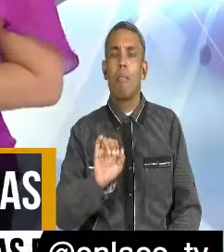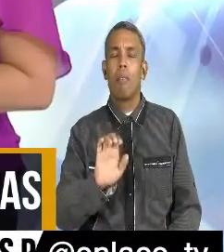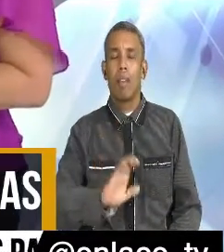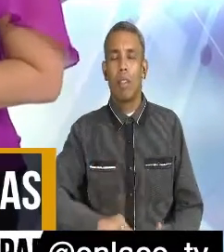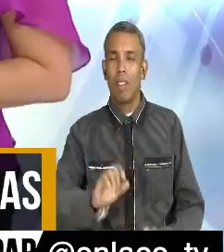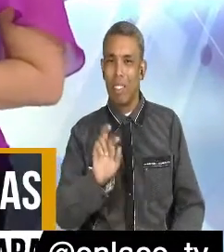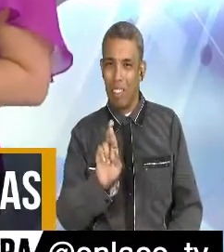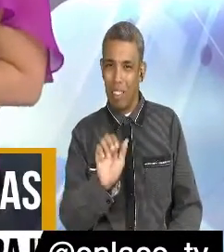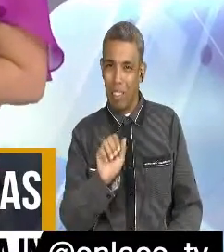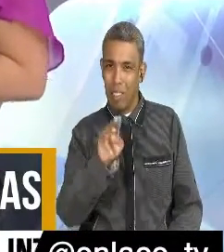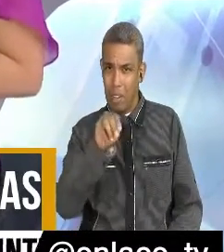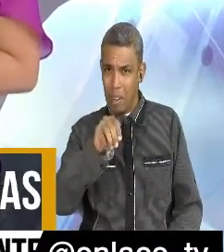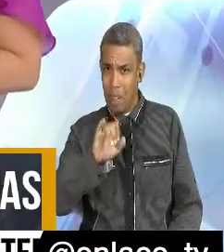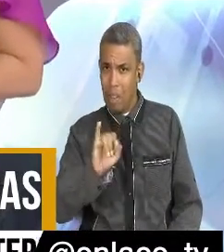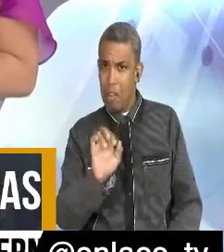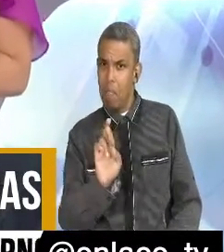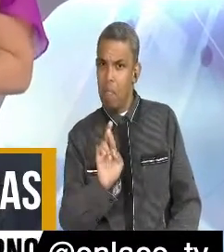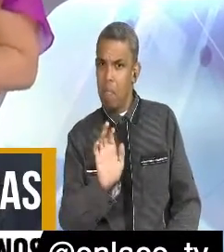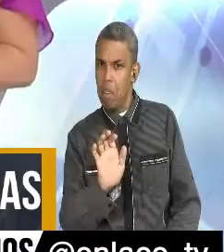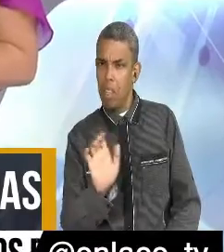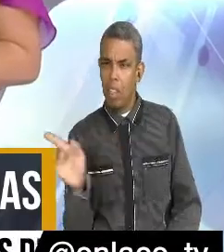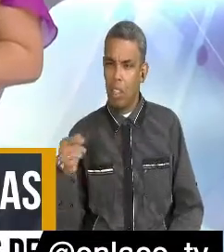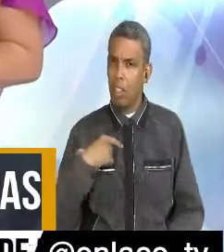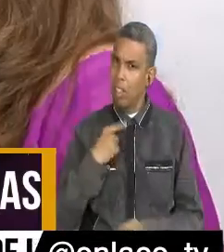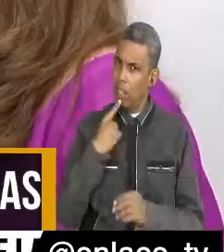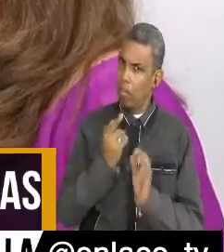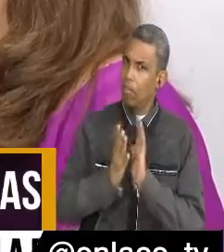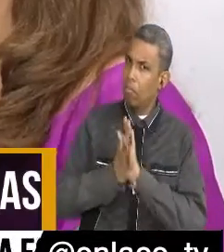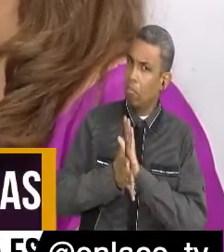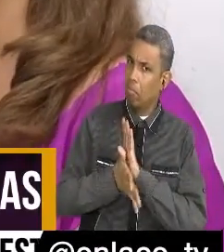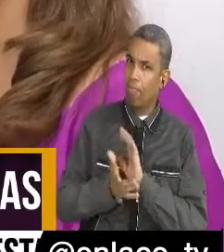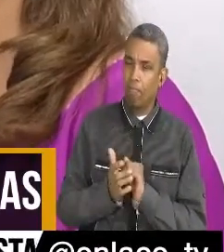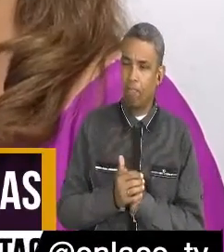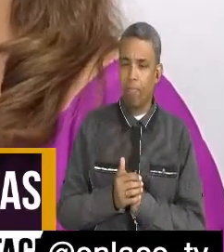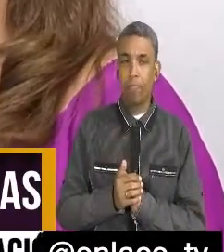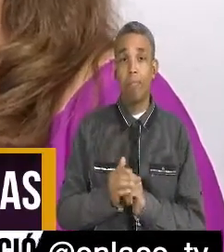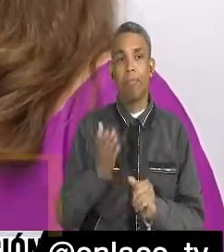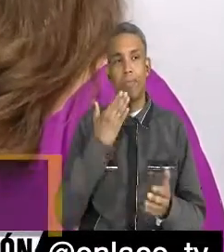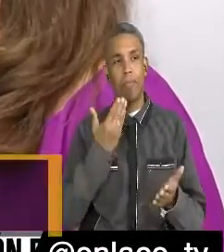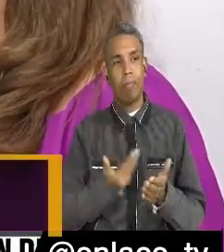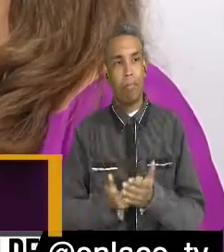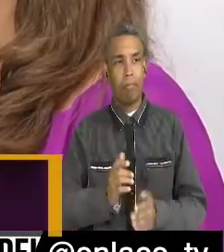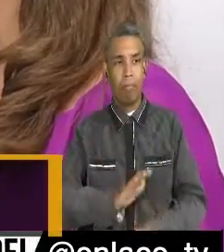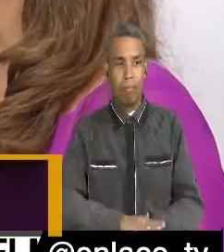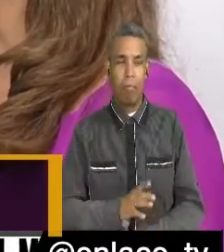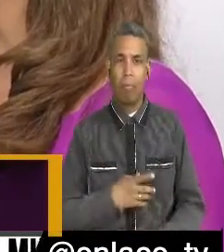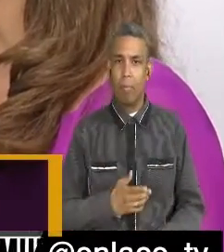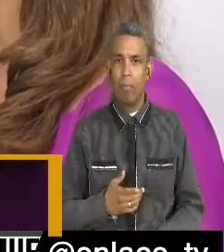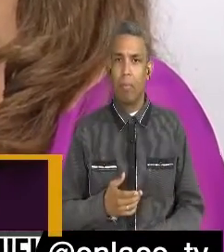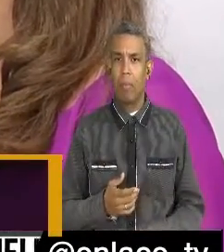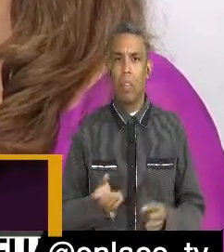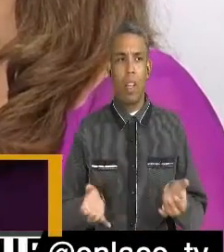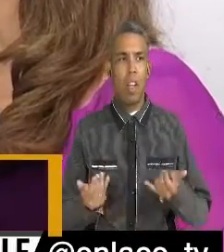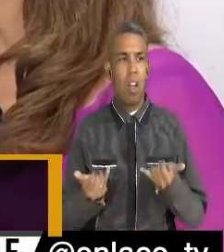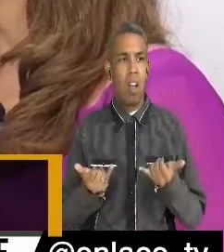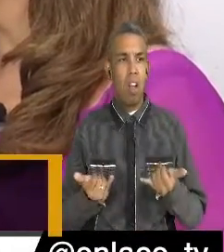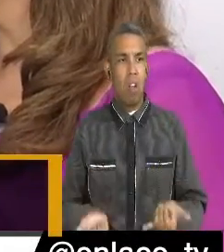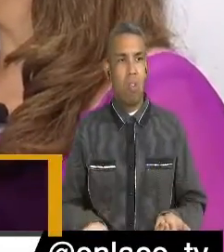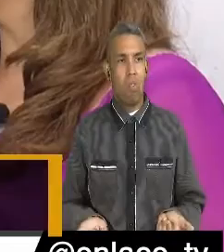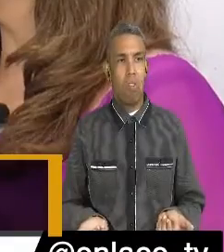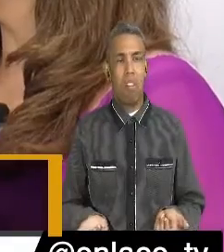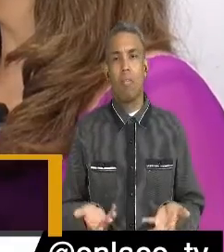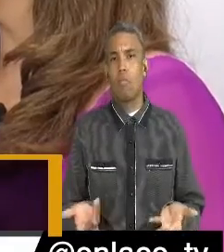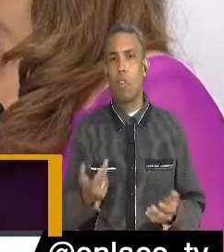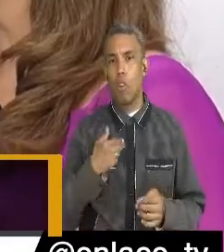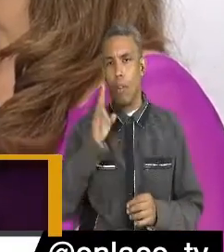Remángate. Teniente, buenas tardes, bienvenido. Yanis, buenas tardes. Buenas tardes a toda la comunidad de Barranca Bermeja. En el día de hoy tenemos una campaña a